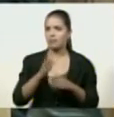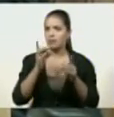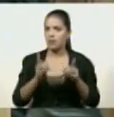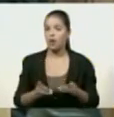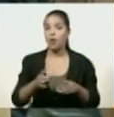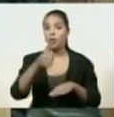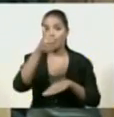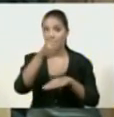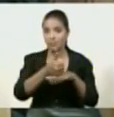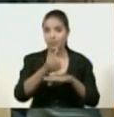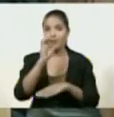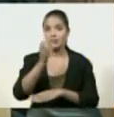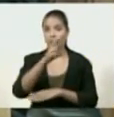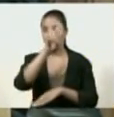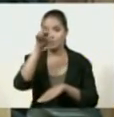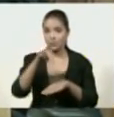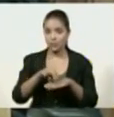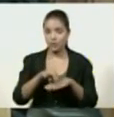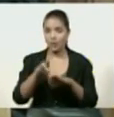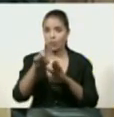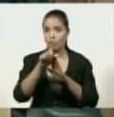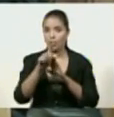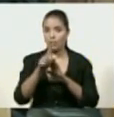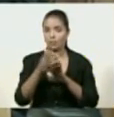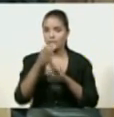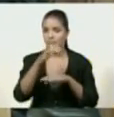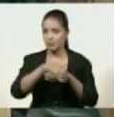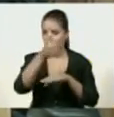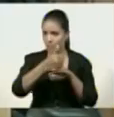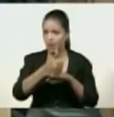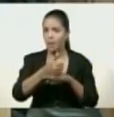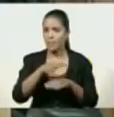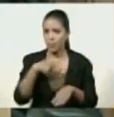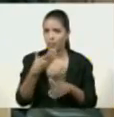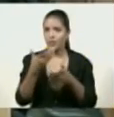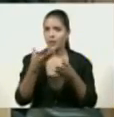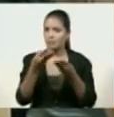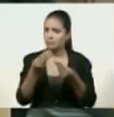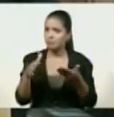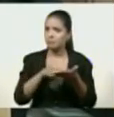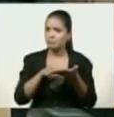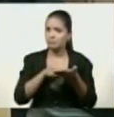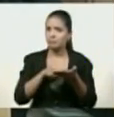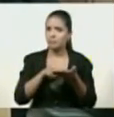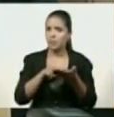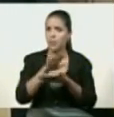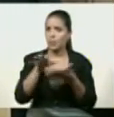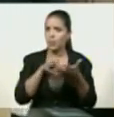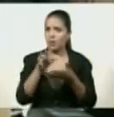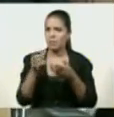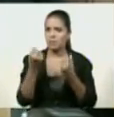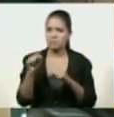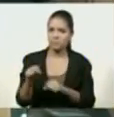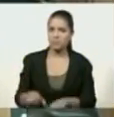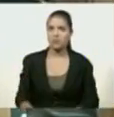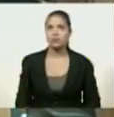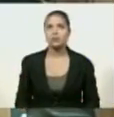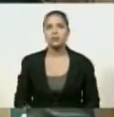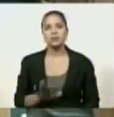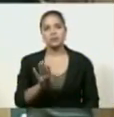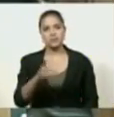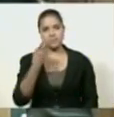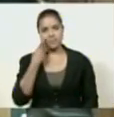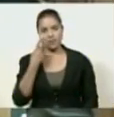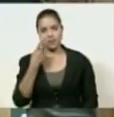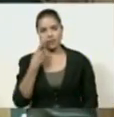la directiva de la Asamblea Nacional para resolver el tema del desacato? Pero es que fíjese,